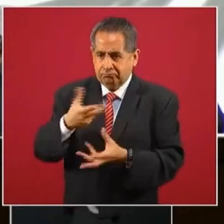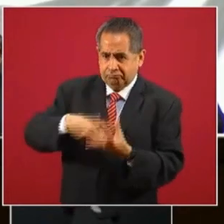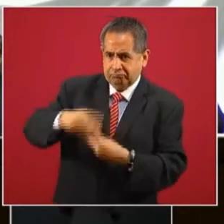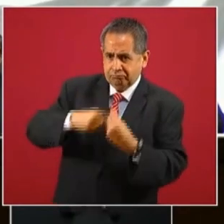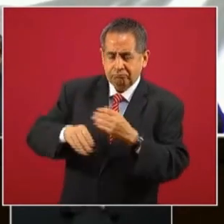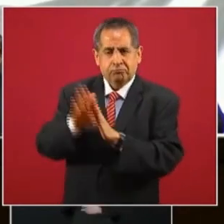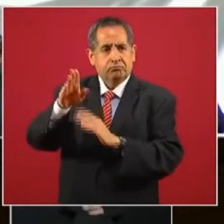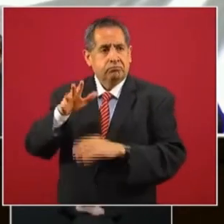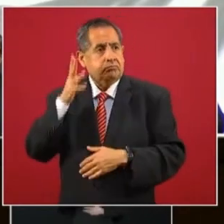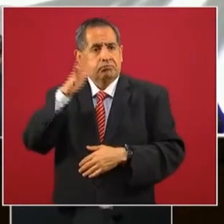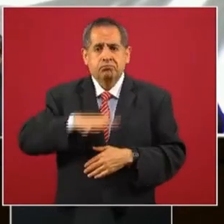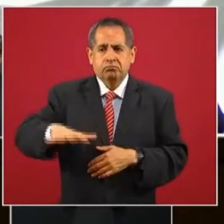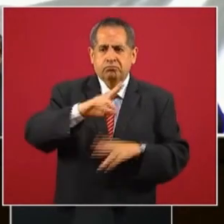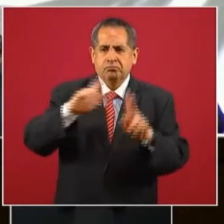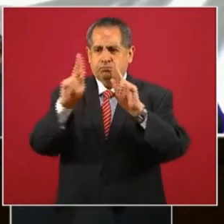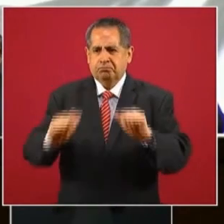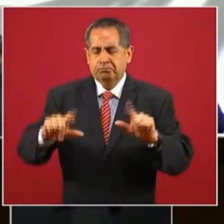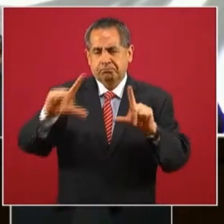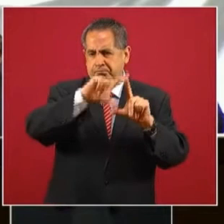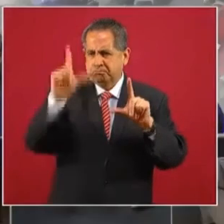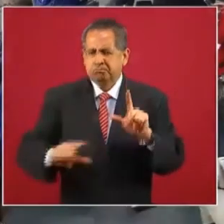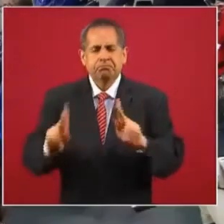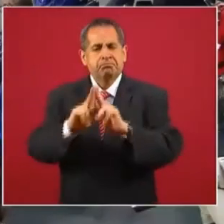la pacificación del país.